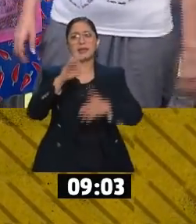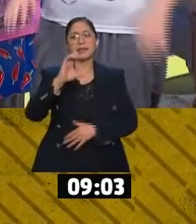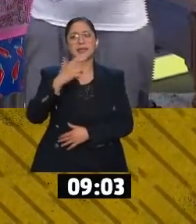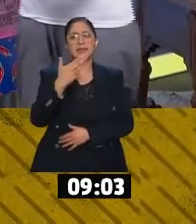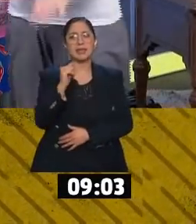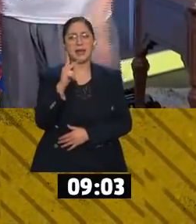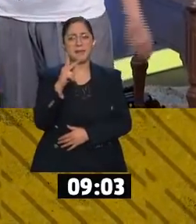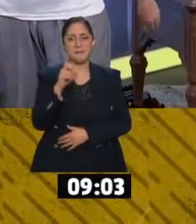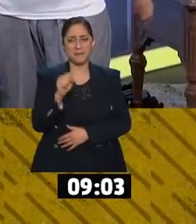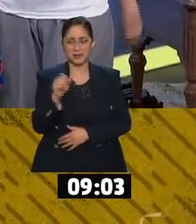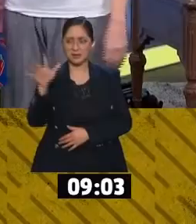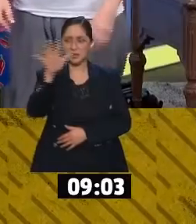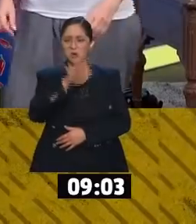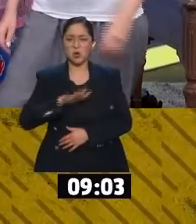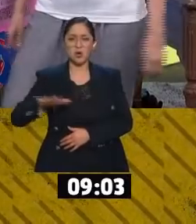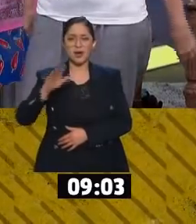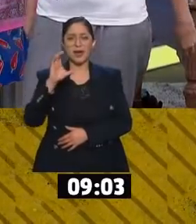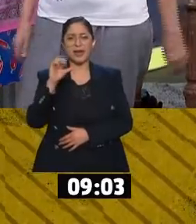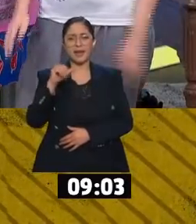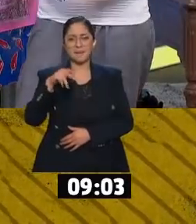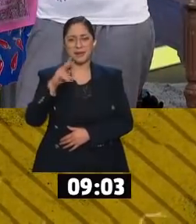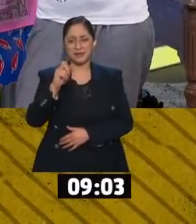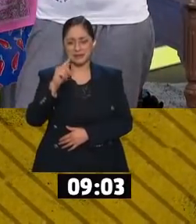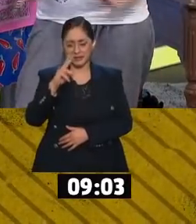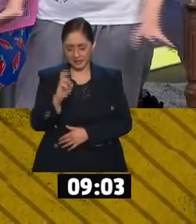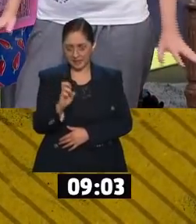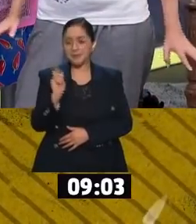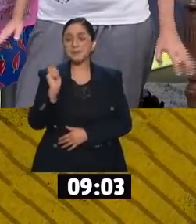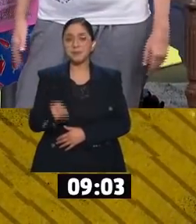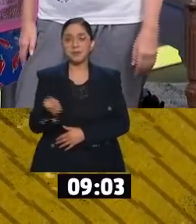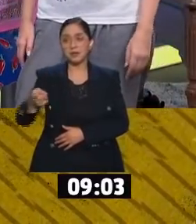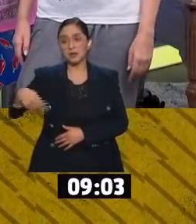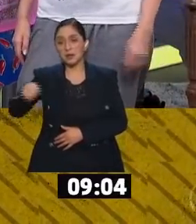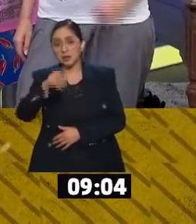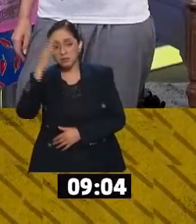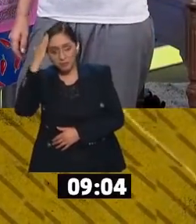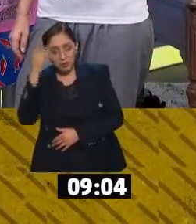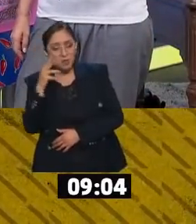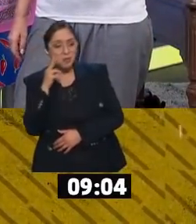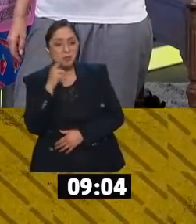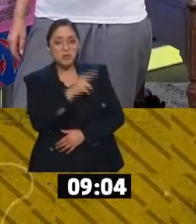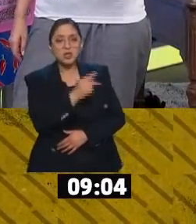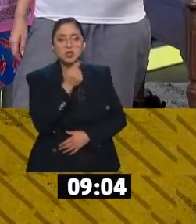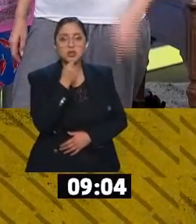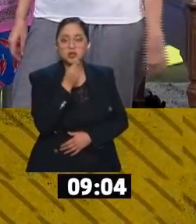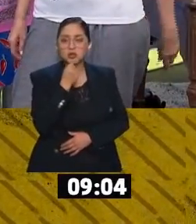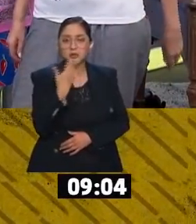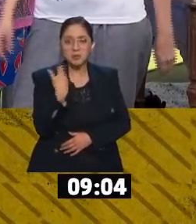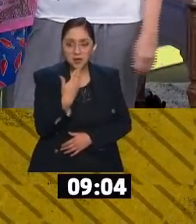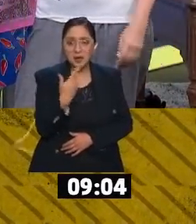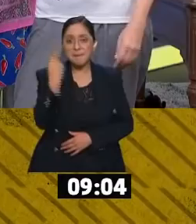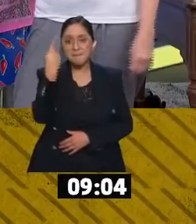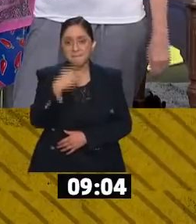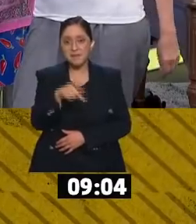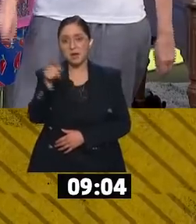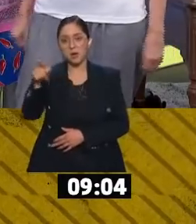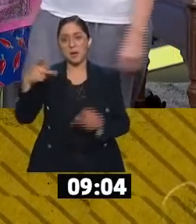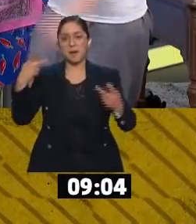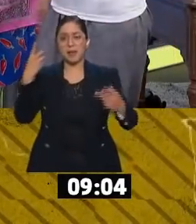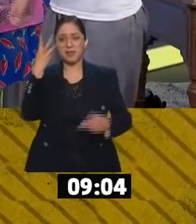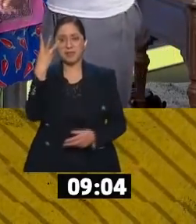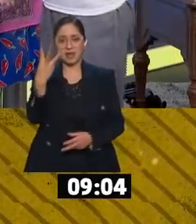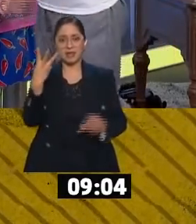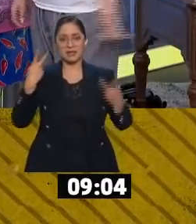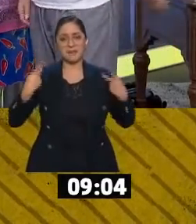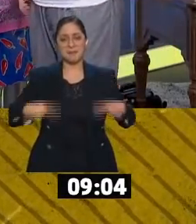campestre. De acuerdo con los medios locales, el chavillo salió ileso, pero el ataque sí dejó lesionadas a 3 personas